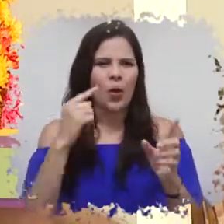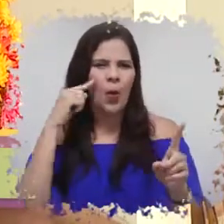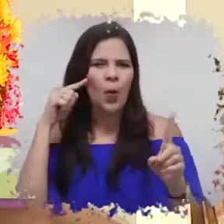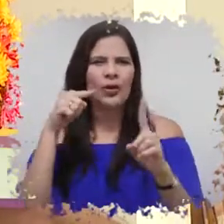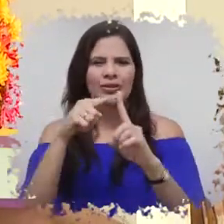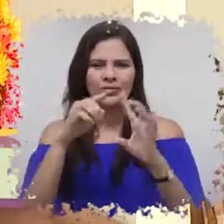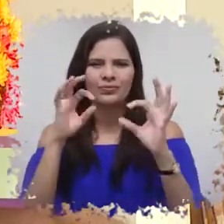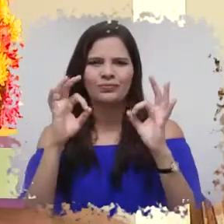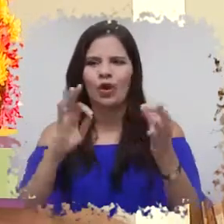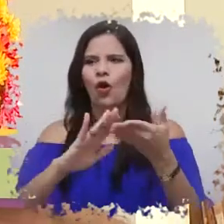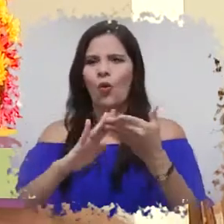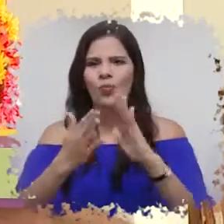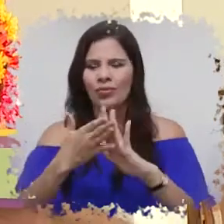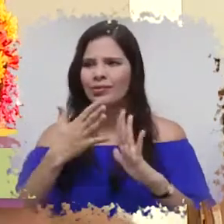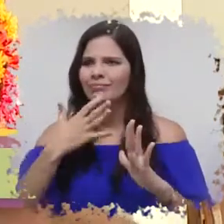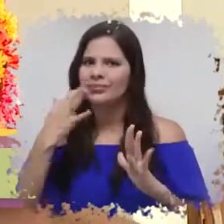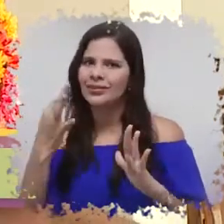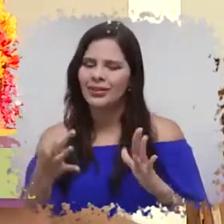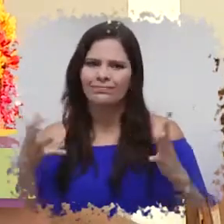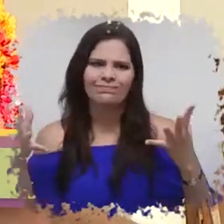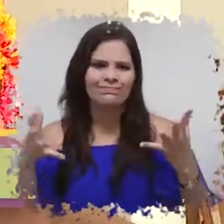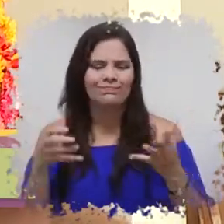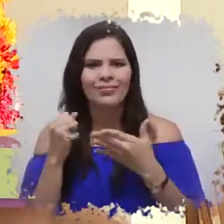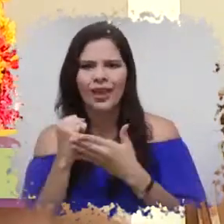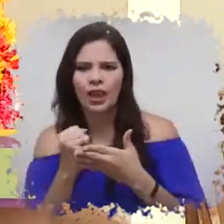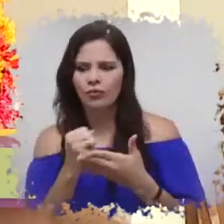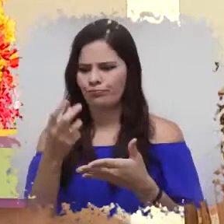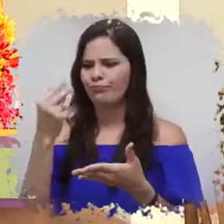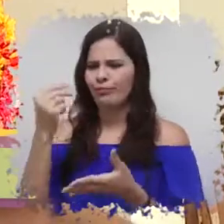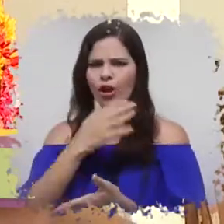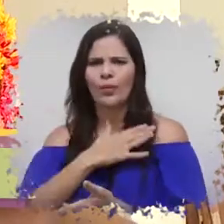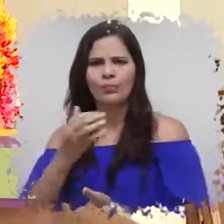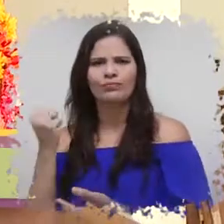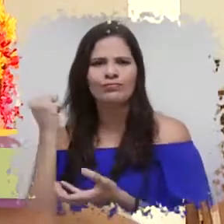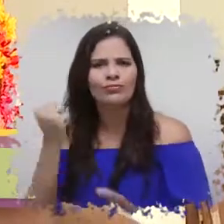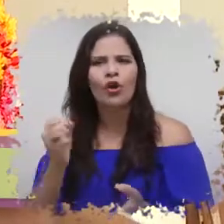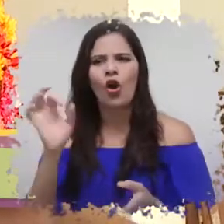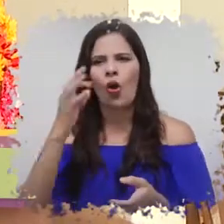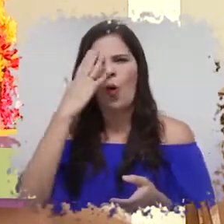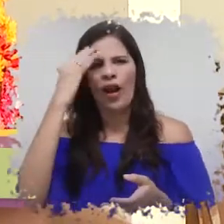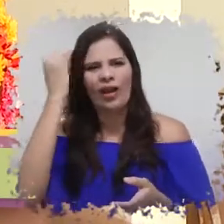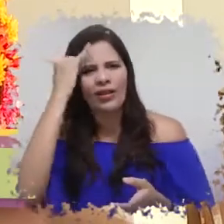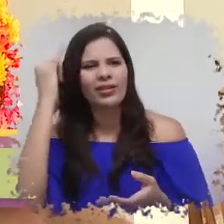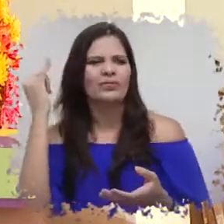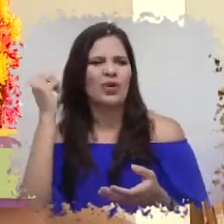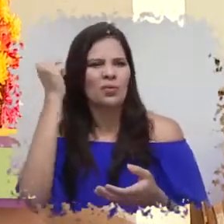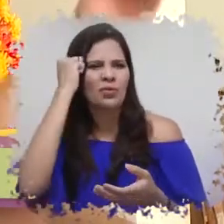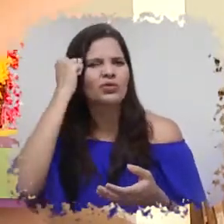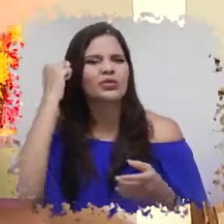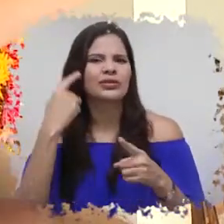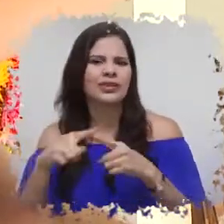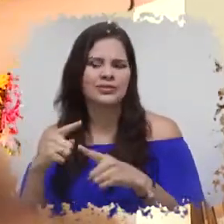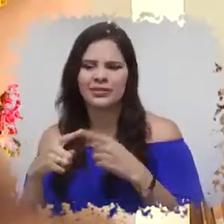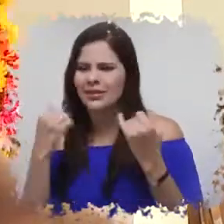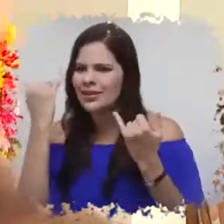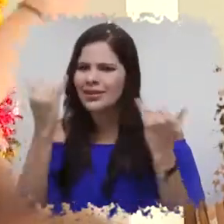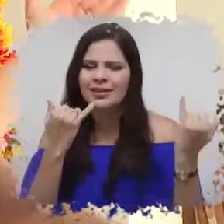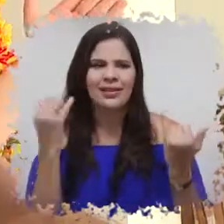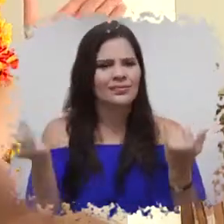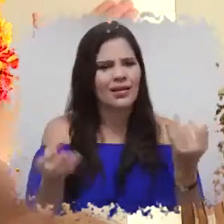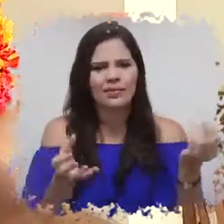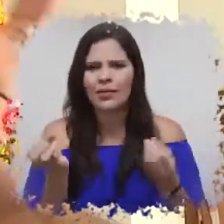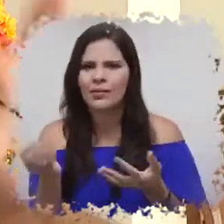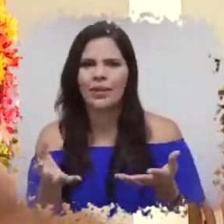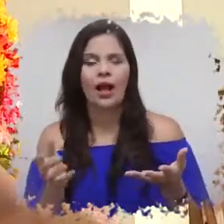fin real, por una comunidad real, que destine recursos académicos de equipo, que le crea esto, que haya